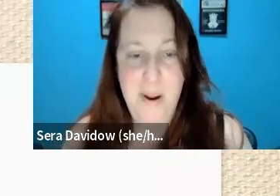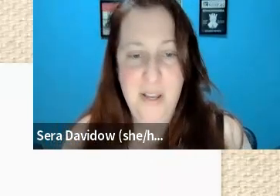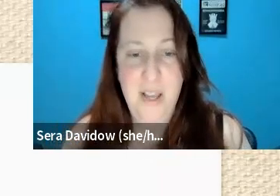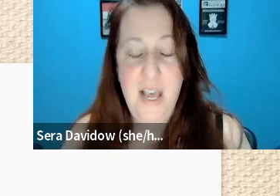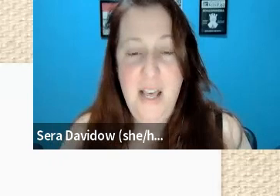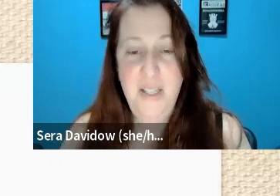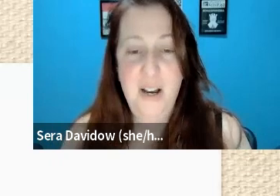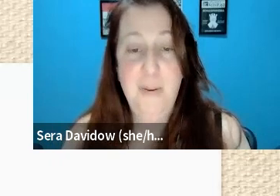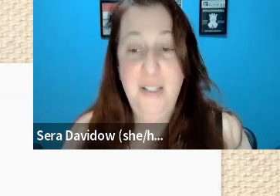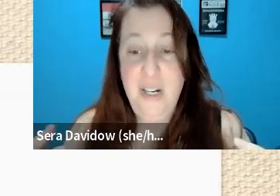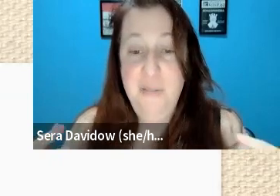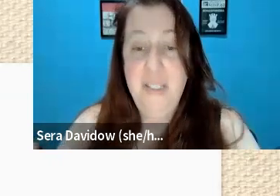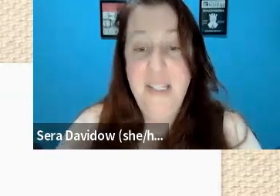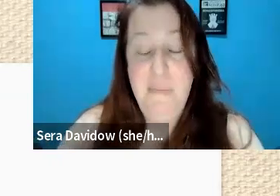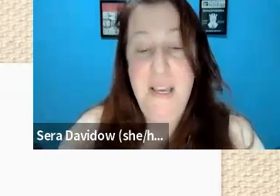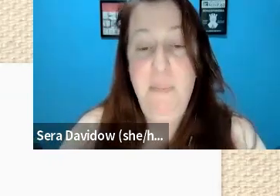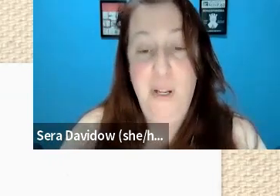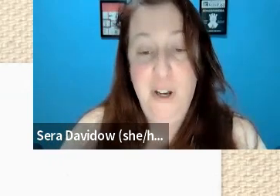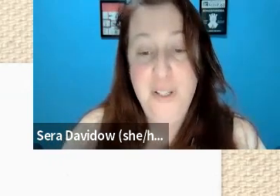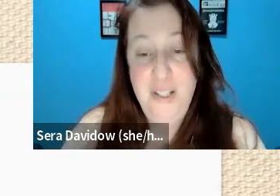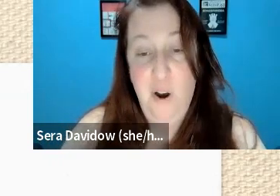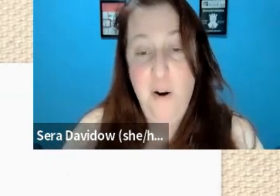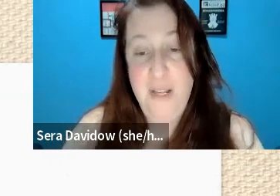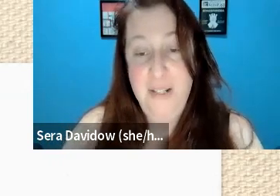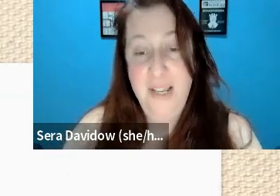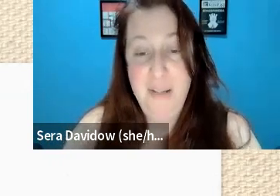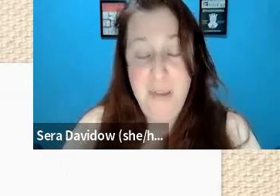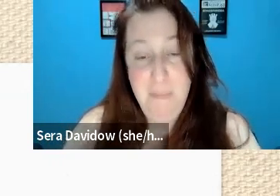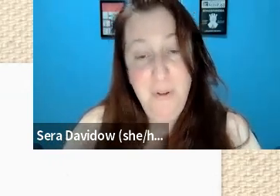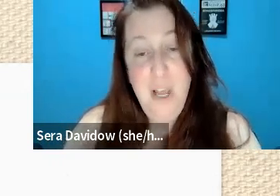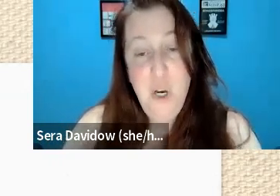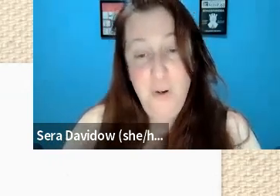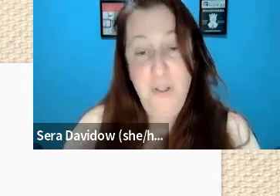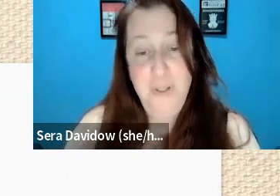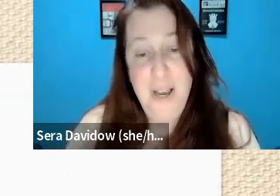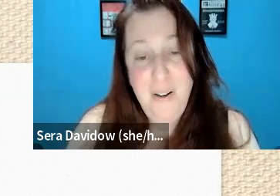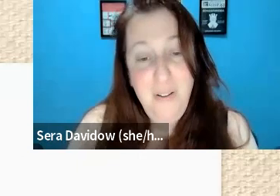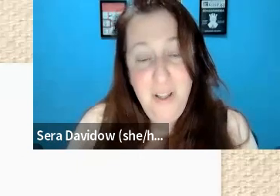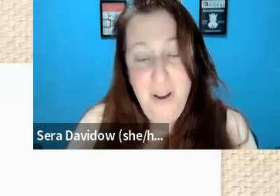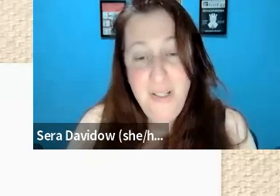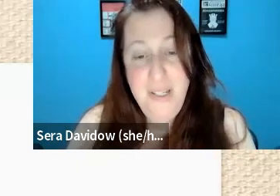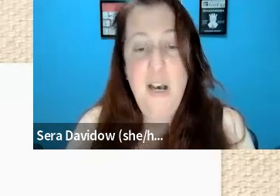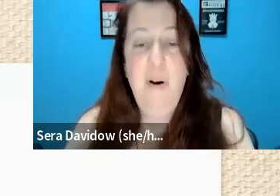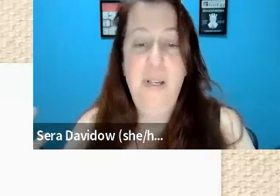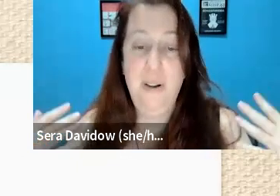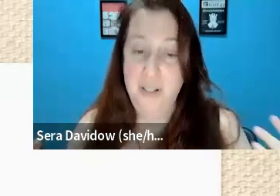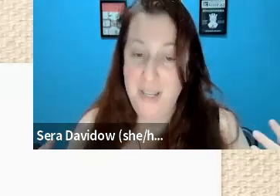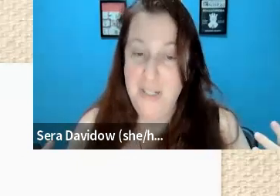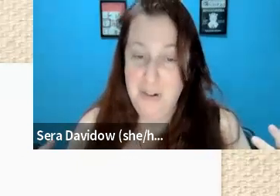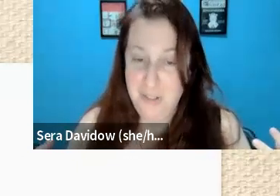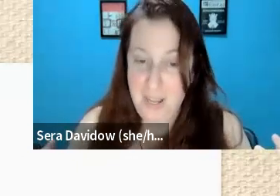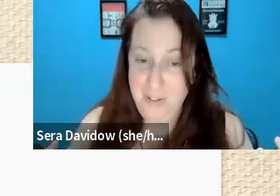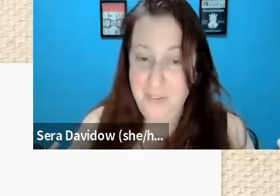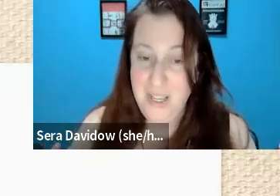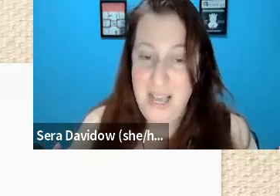incluir. Tengo un artículo en el chat. Entonces, en vez de asesorar a las personas, asesorar a las